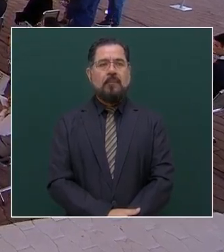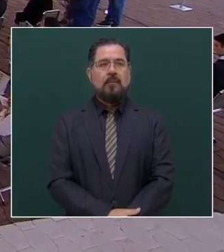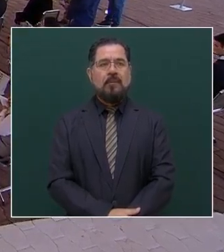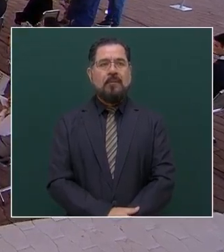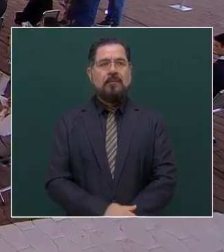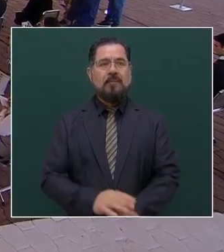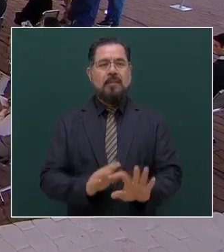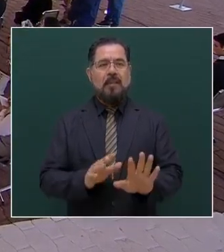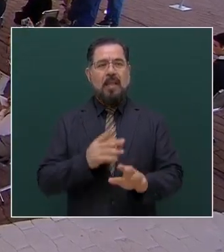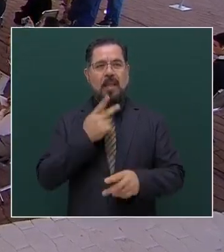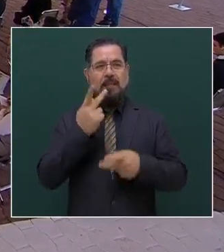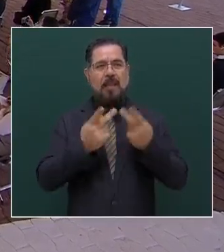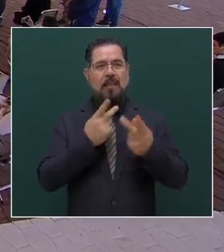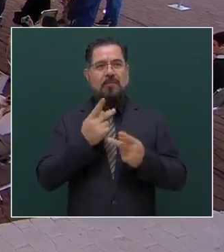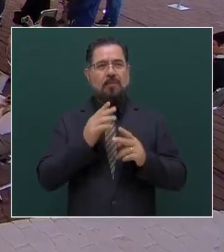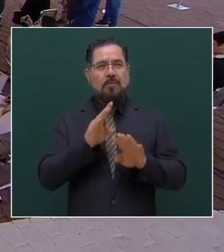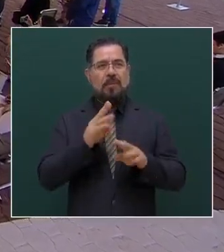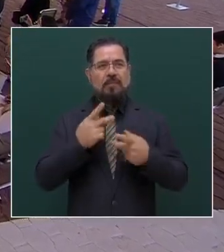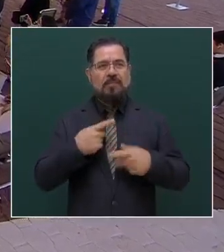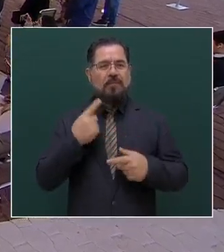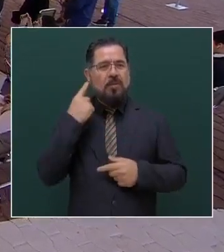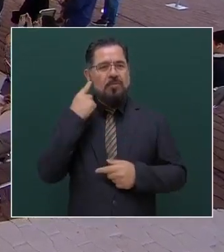¿Sobre qué?